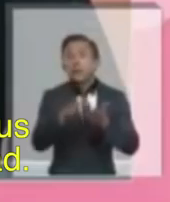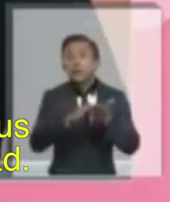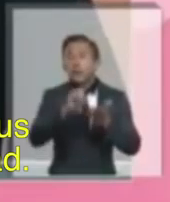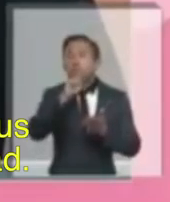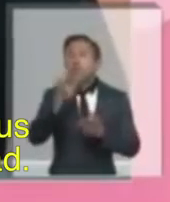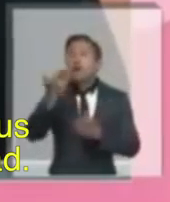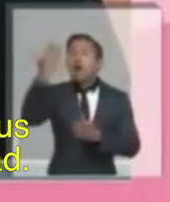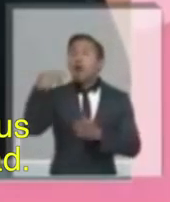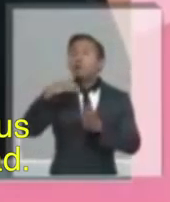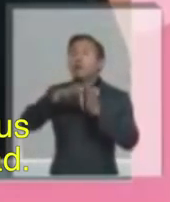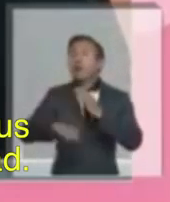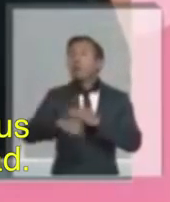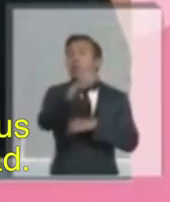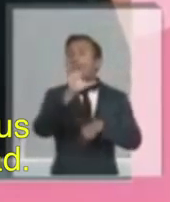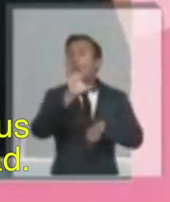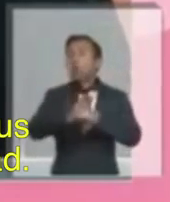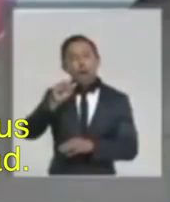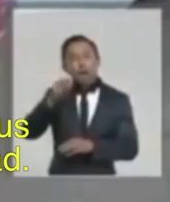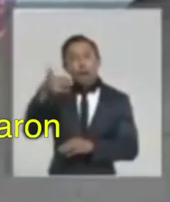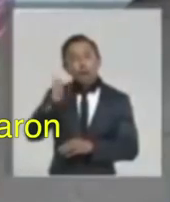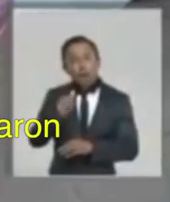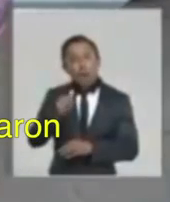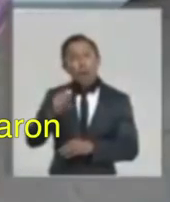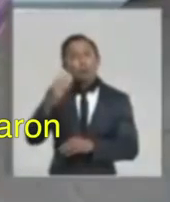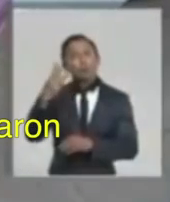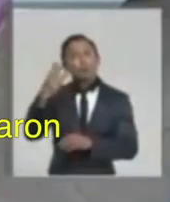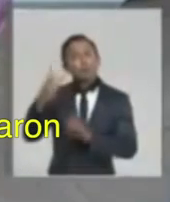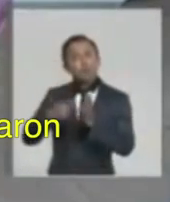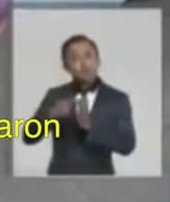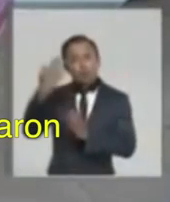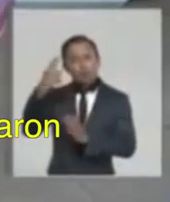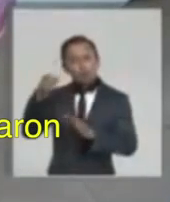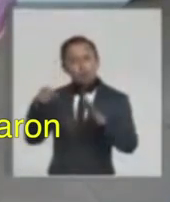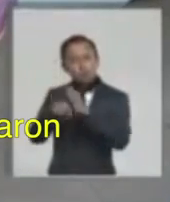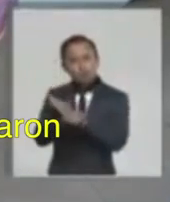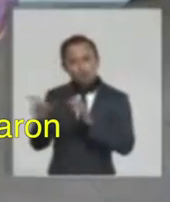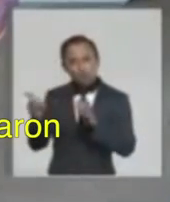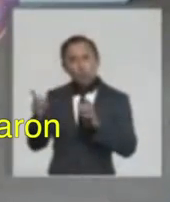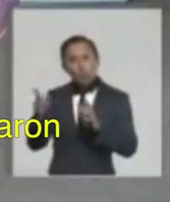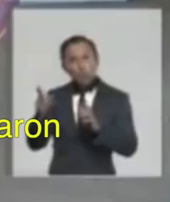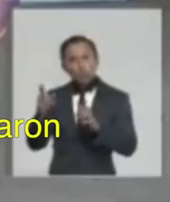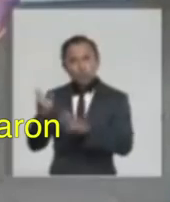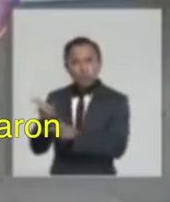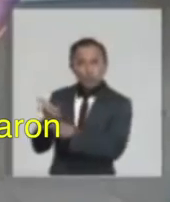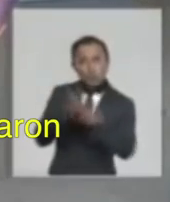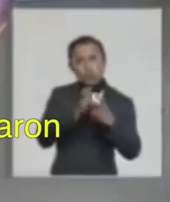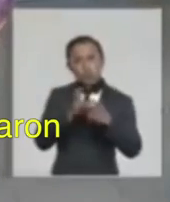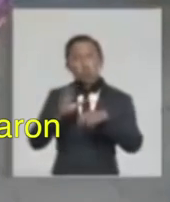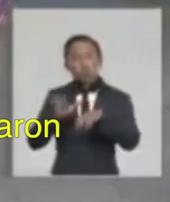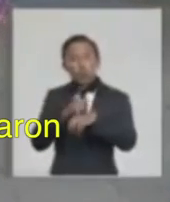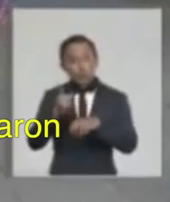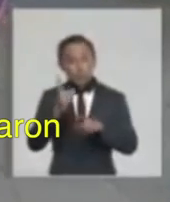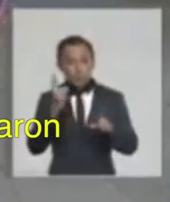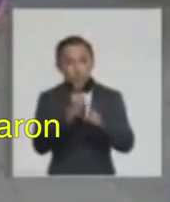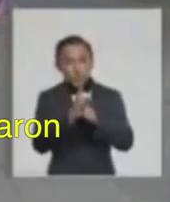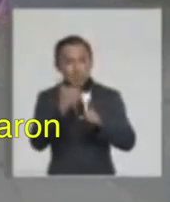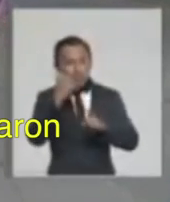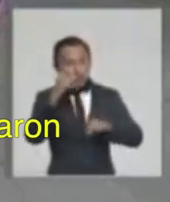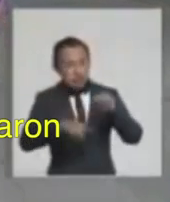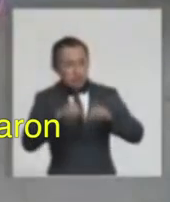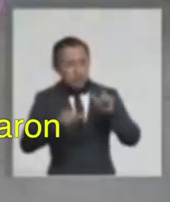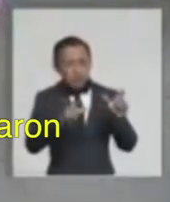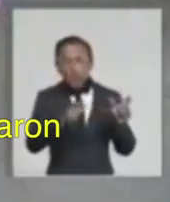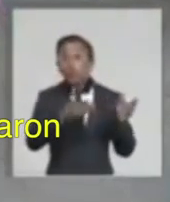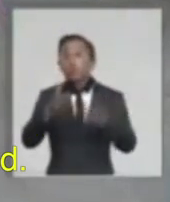ambiente democrático de pluralidad y libertad. El debate estuvo dividido en 3 bloques y los temas que abarcaron fueron seguridad pública